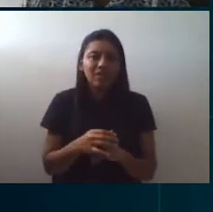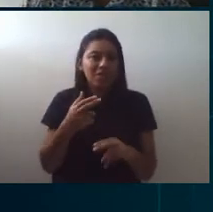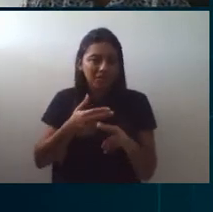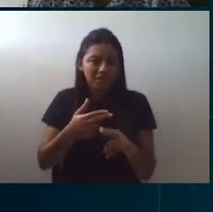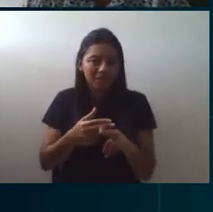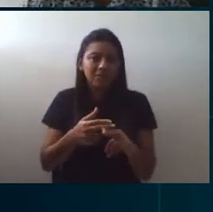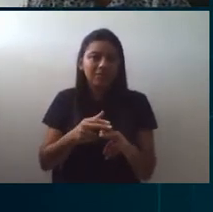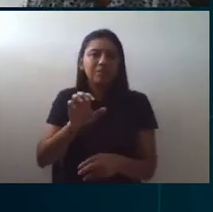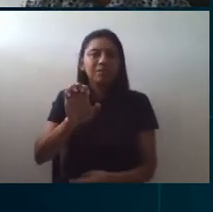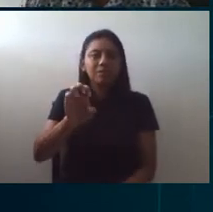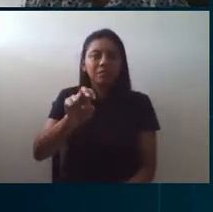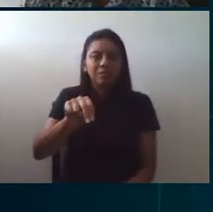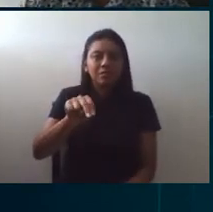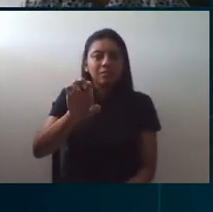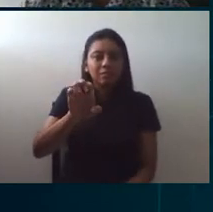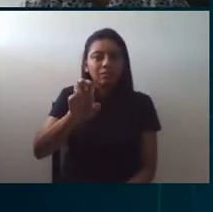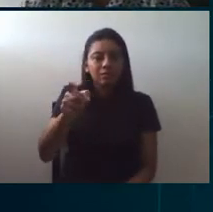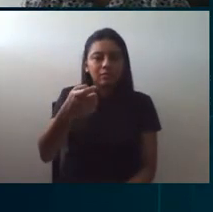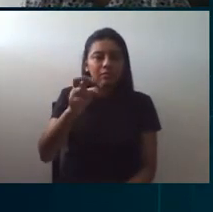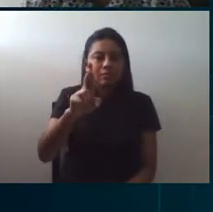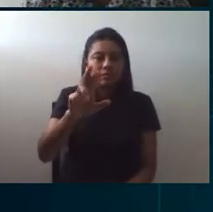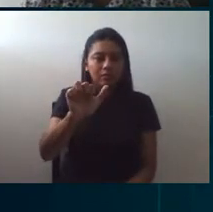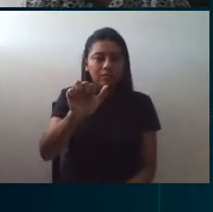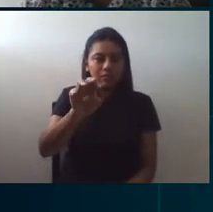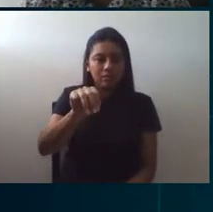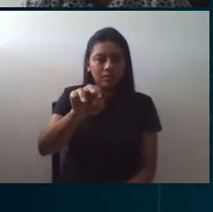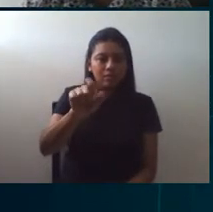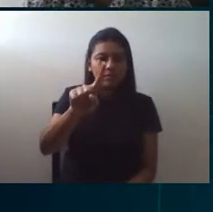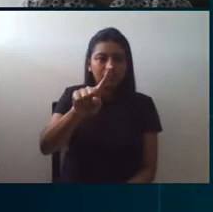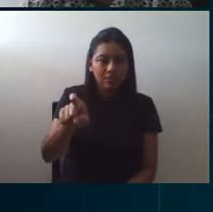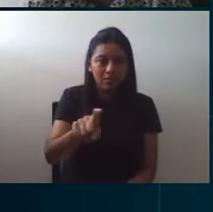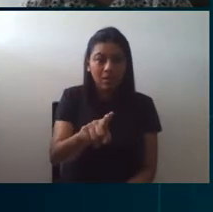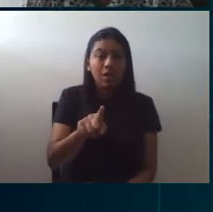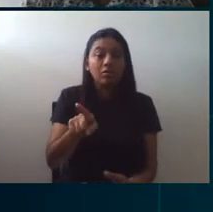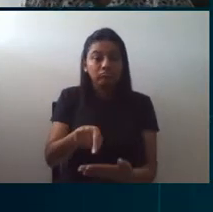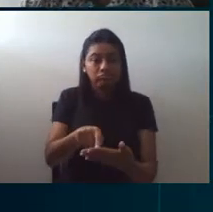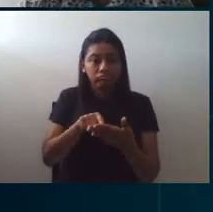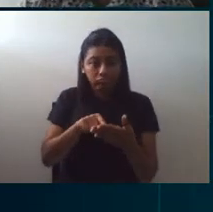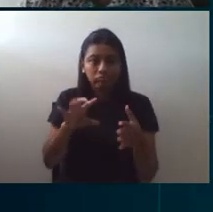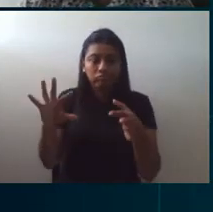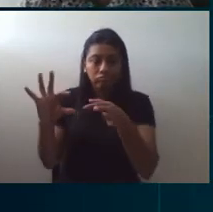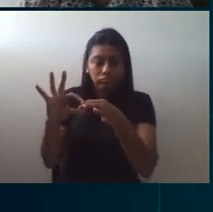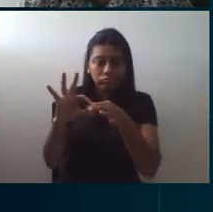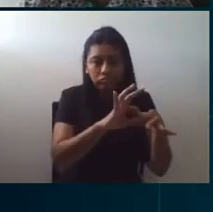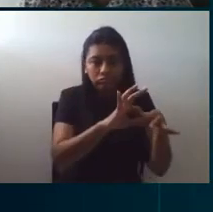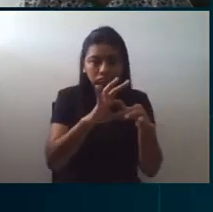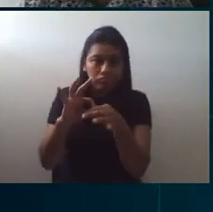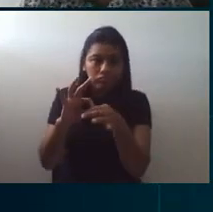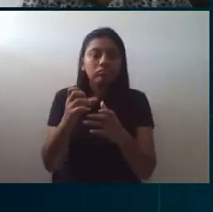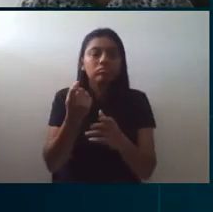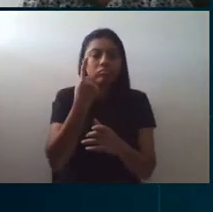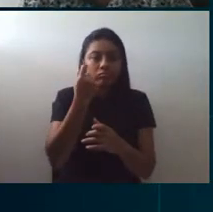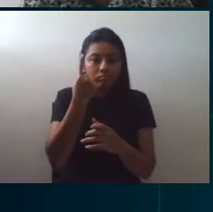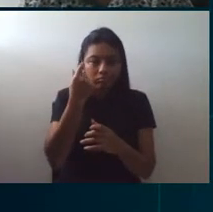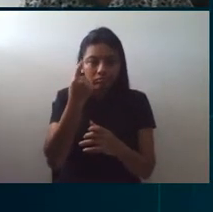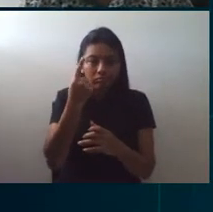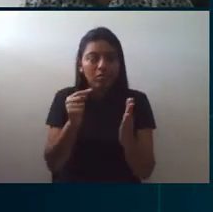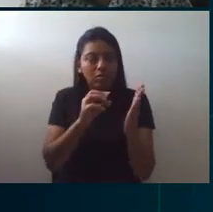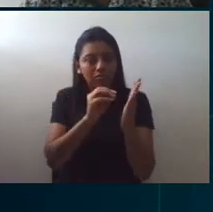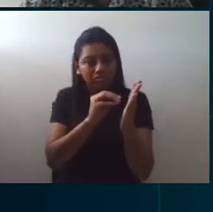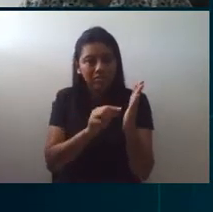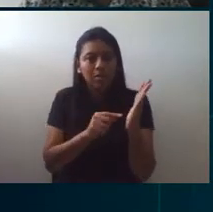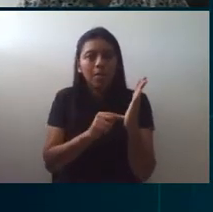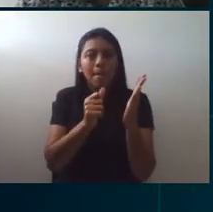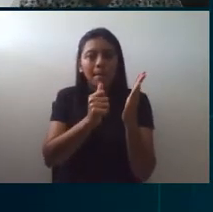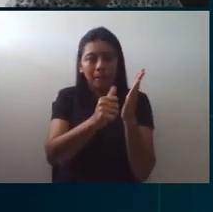unos algoritmos de soporte que nos dan, digamos, esta parte para la identificación de los n-gramas. Son algoritmos pues adicionales, no son pues como propios